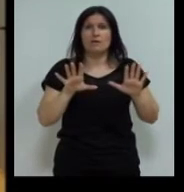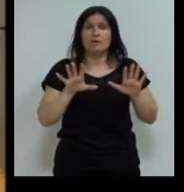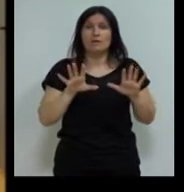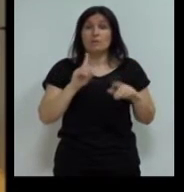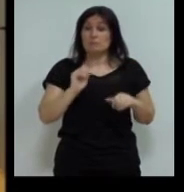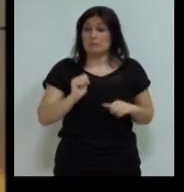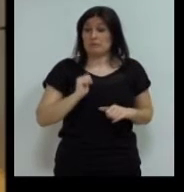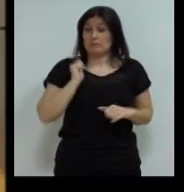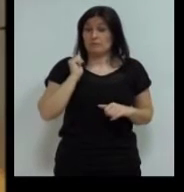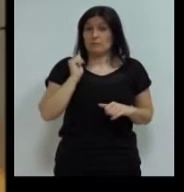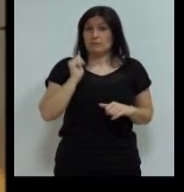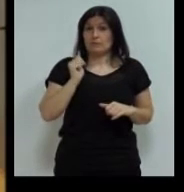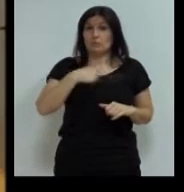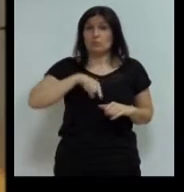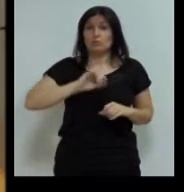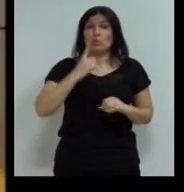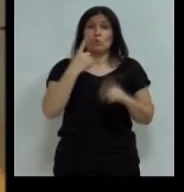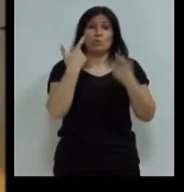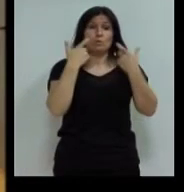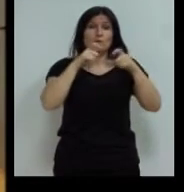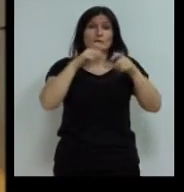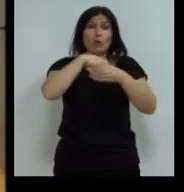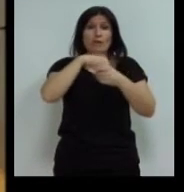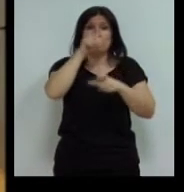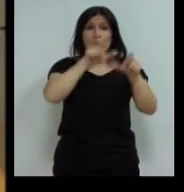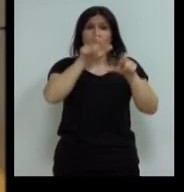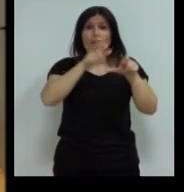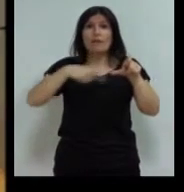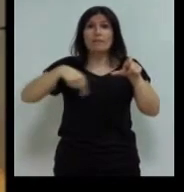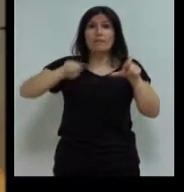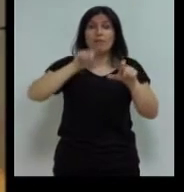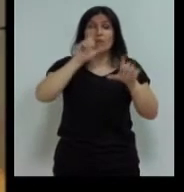la casualidad de que tenemos un sector de la población